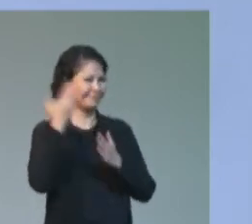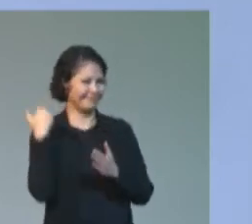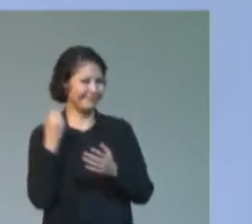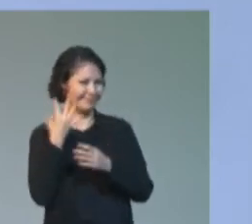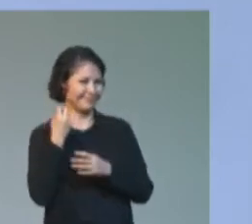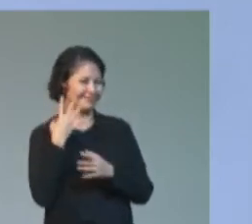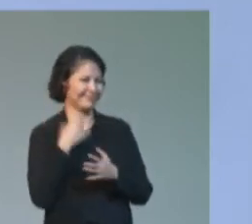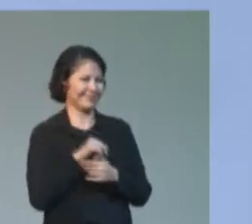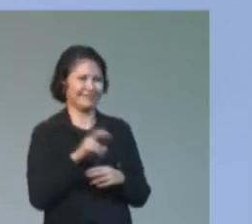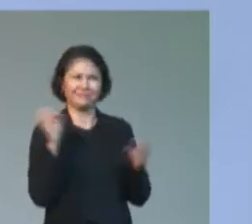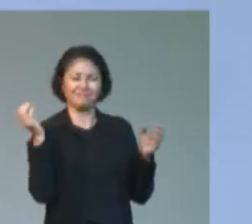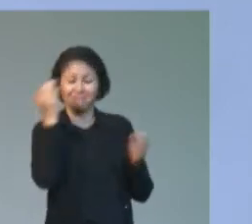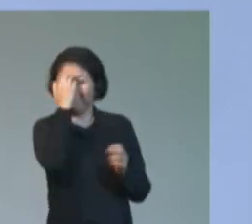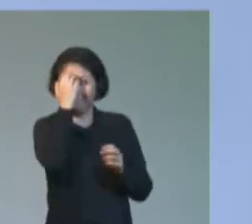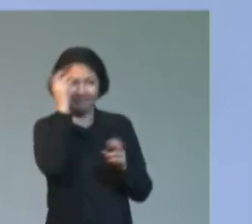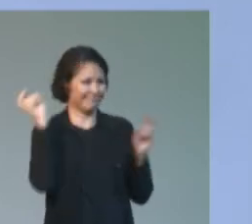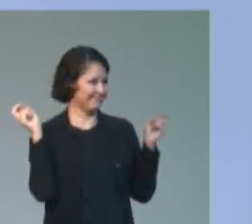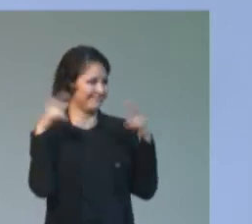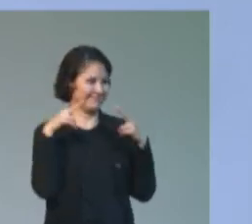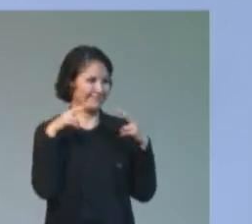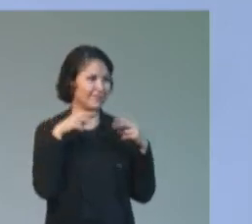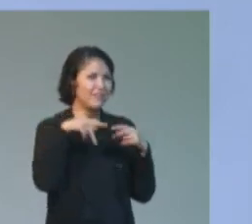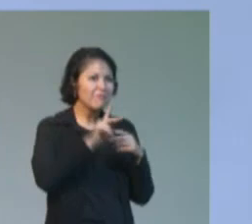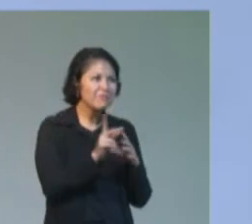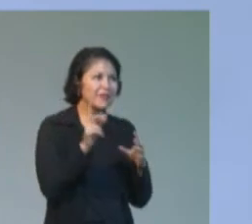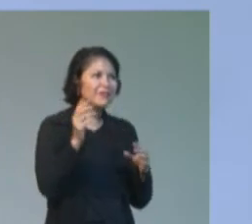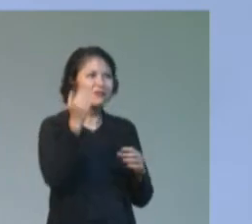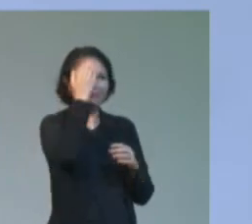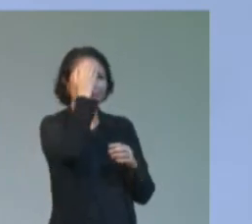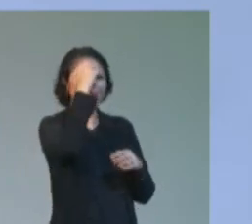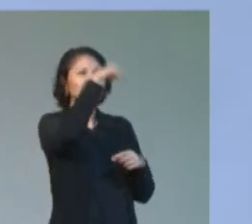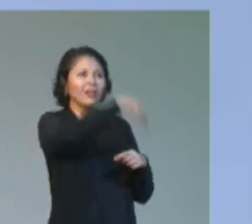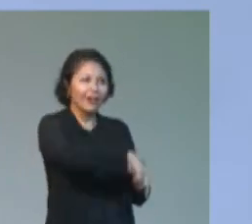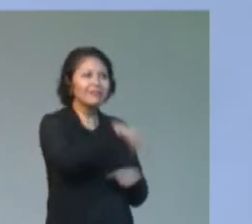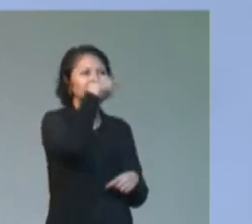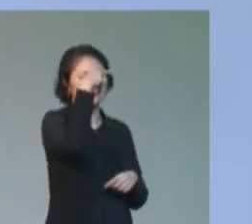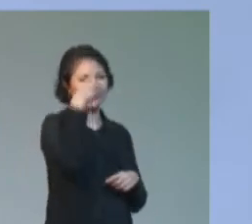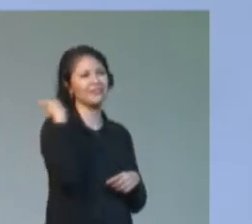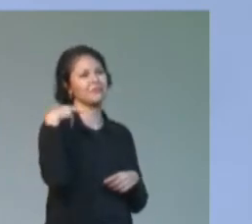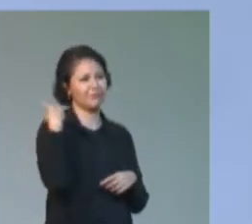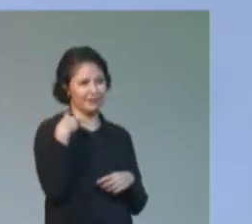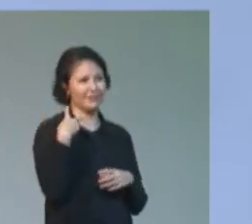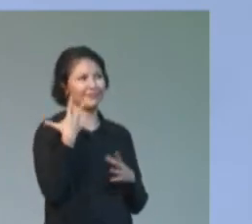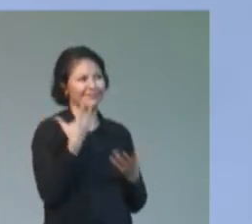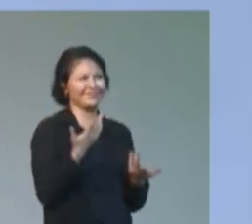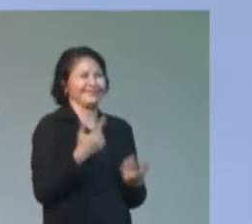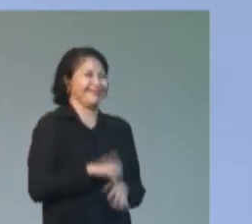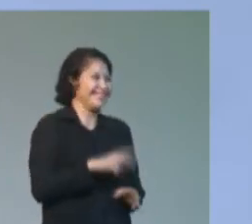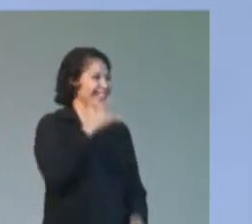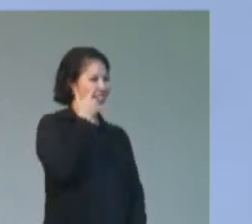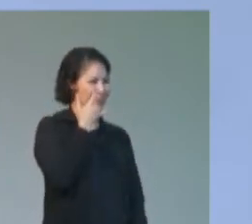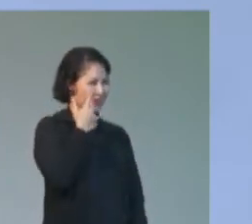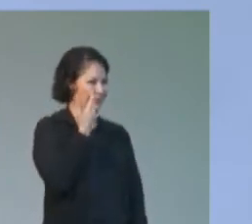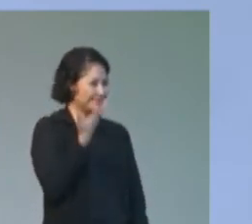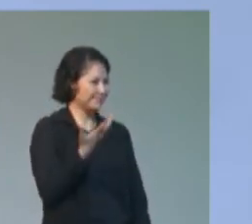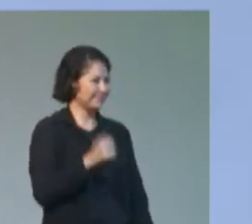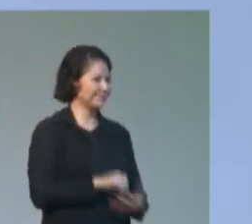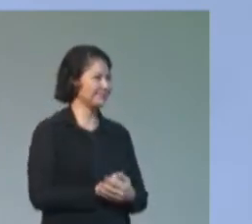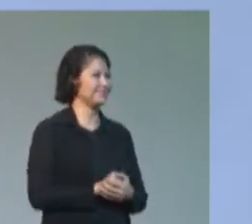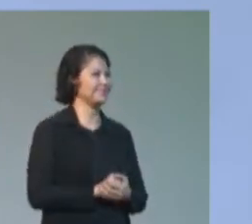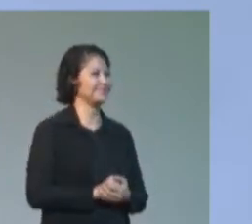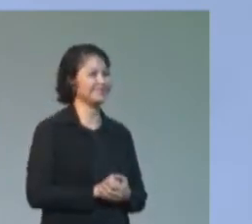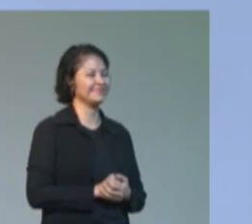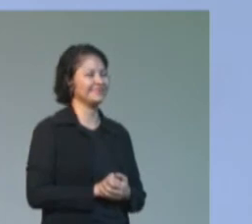habíamos visto y no hemos conocido acá en veracruz por tanto eso tiene también la curiosidad de un evento